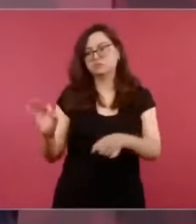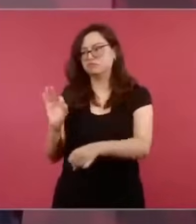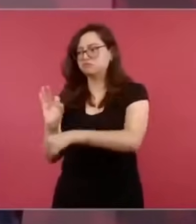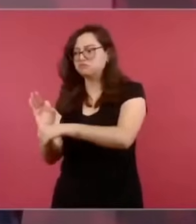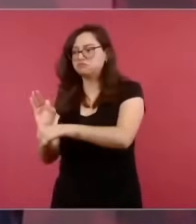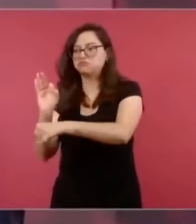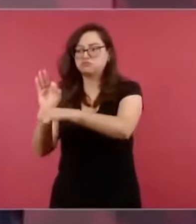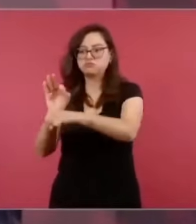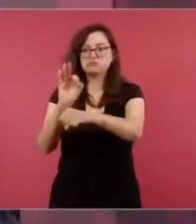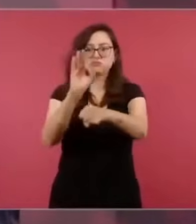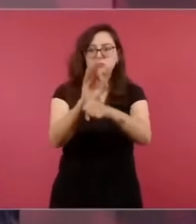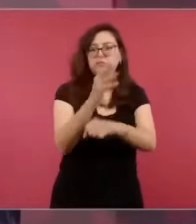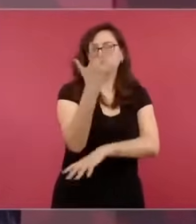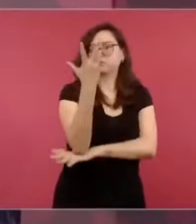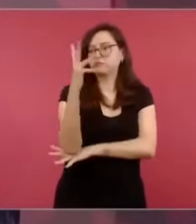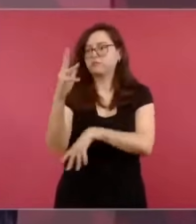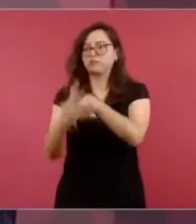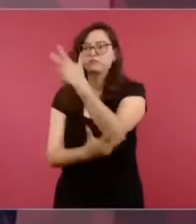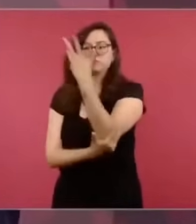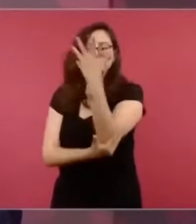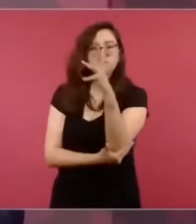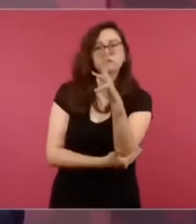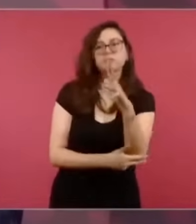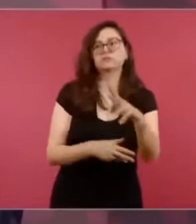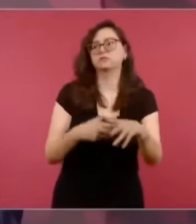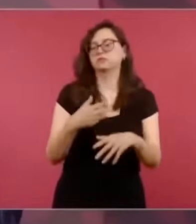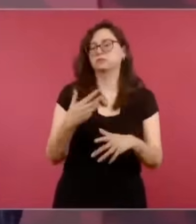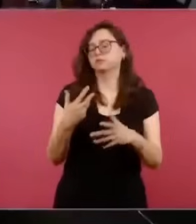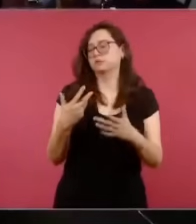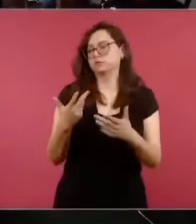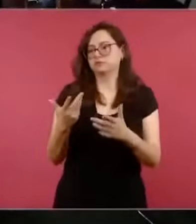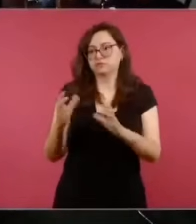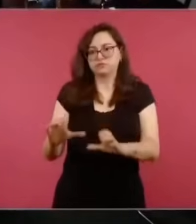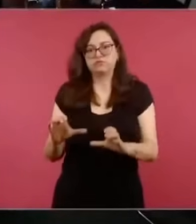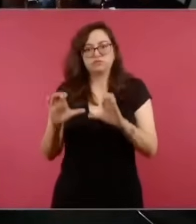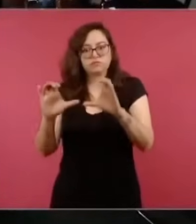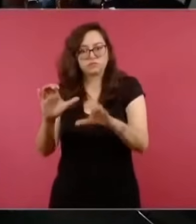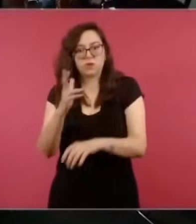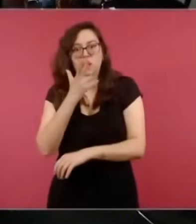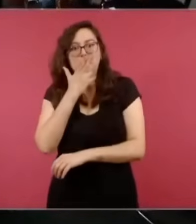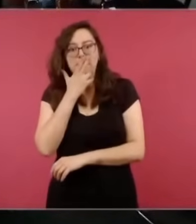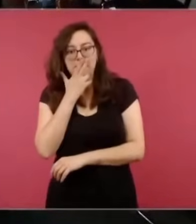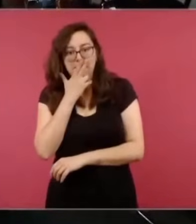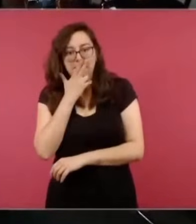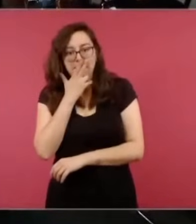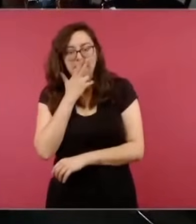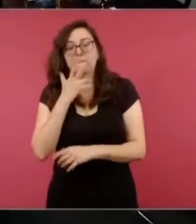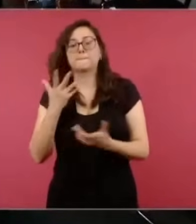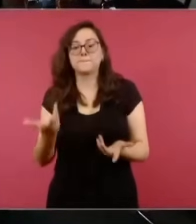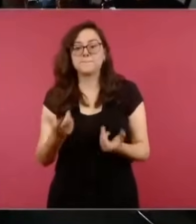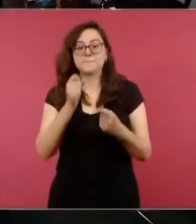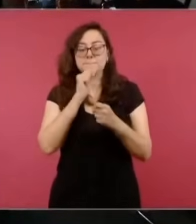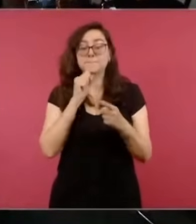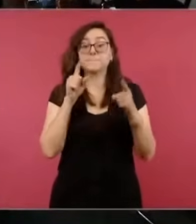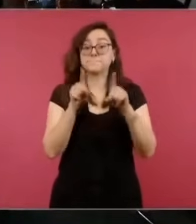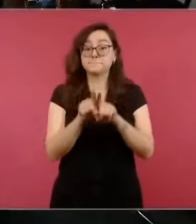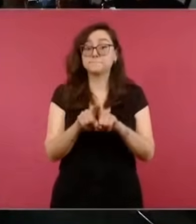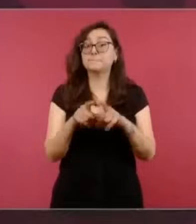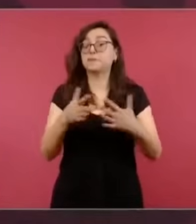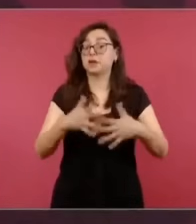para tener vegetación, para tener selva y también para tener playas